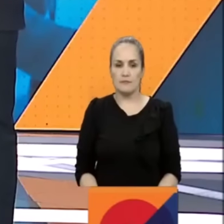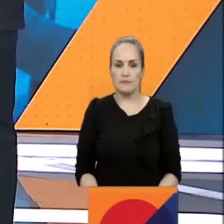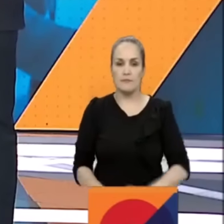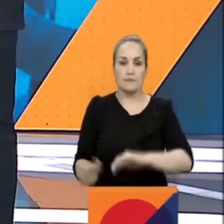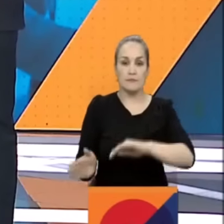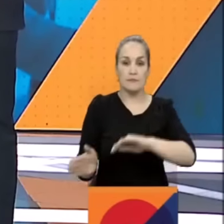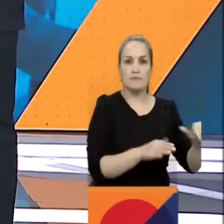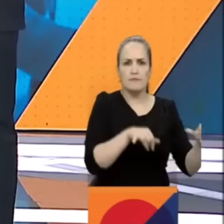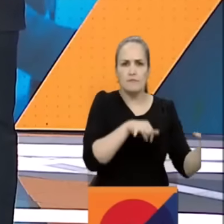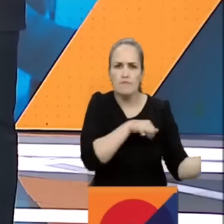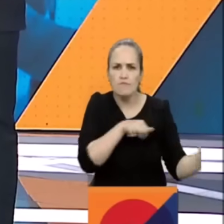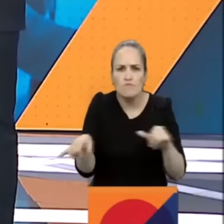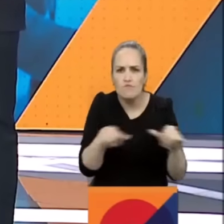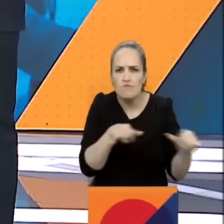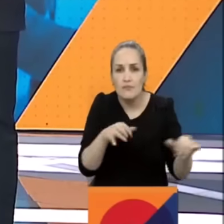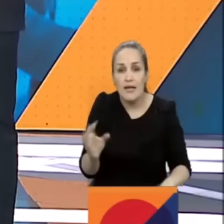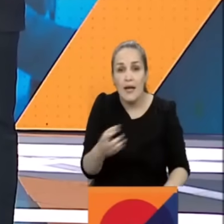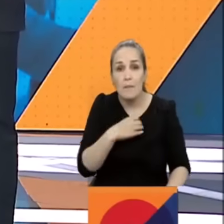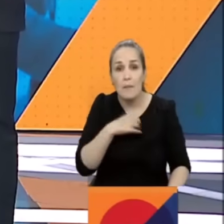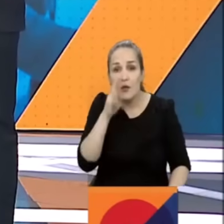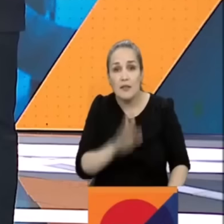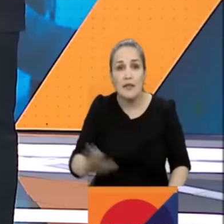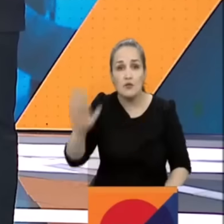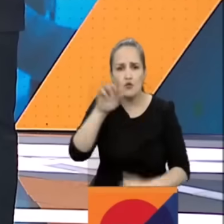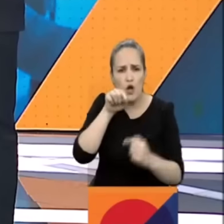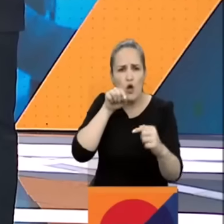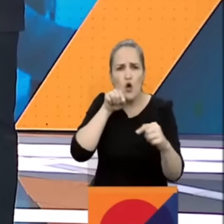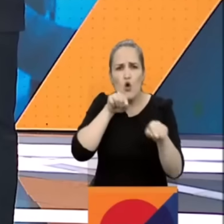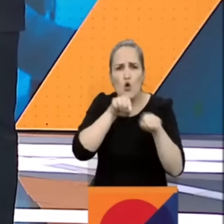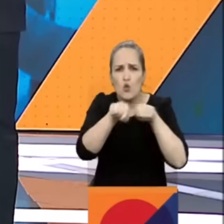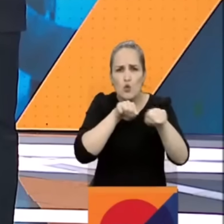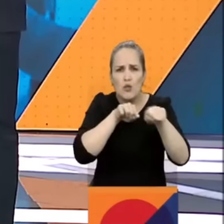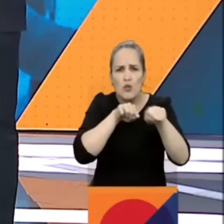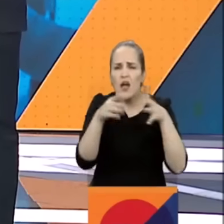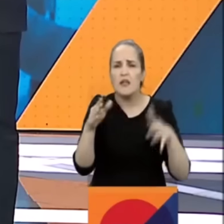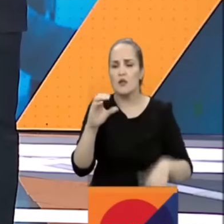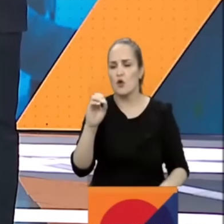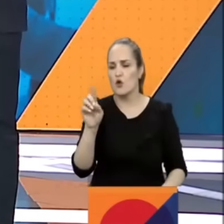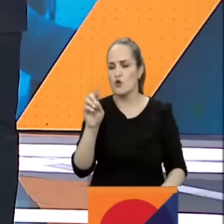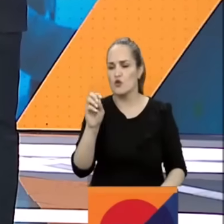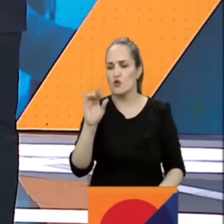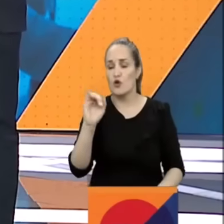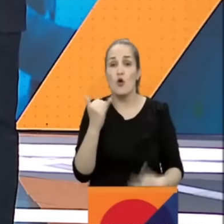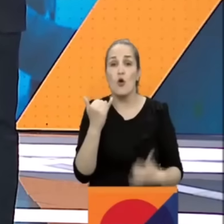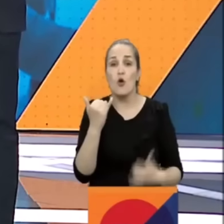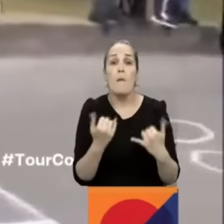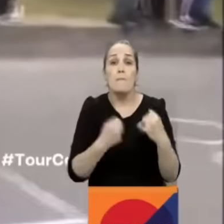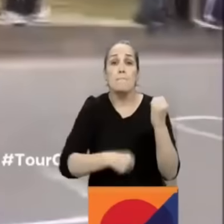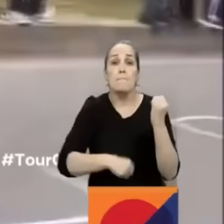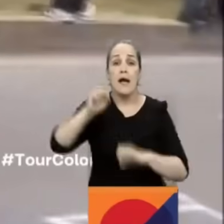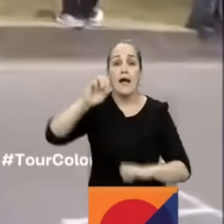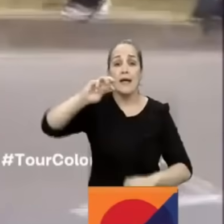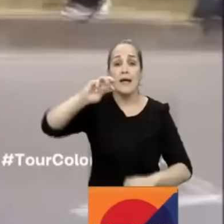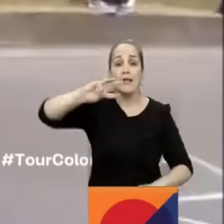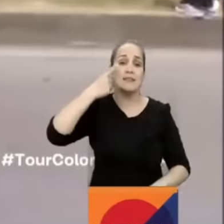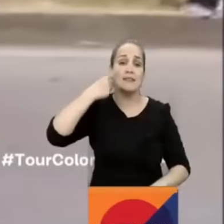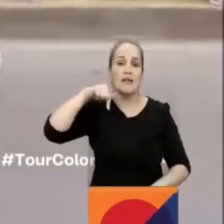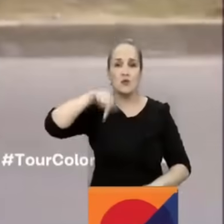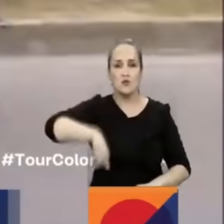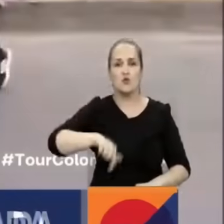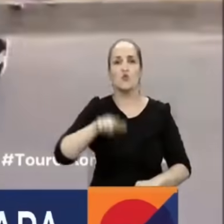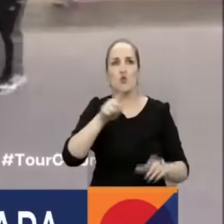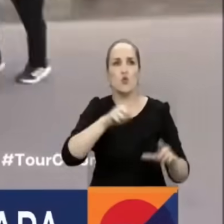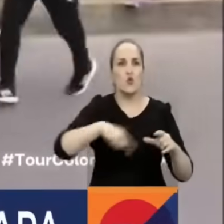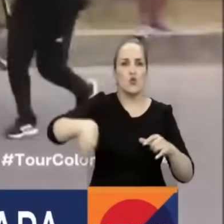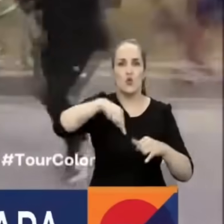Y hablando de ciclismo, el campeón nacional de ruta Alejandro Osorio ganó la tercera etapa del Tour Colombia 2024. Una dura fracción se